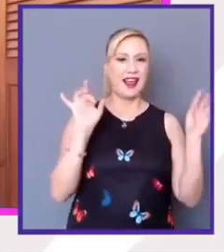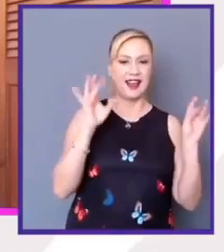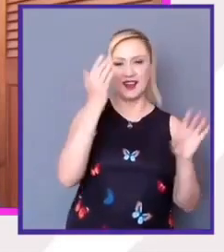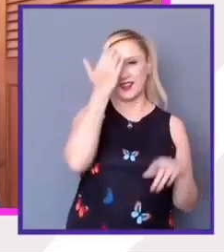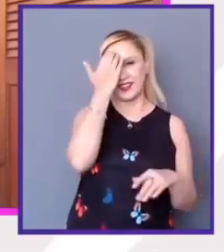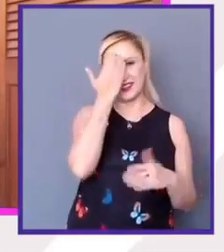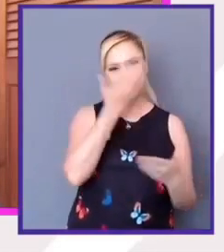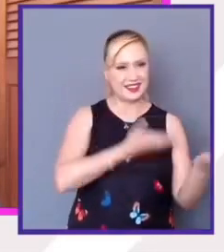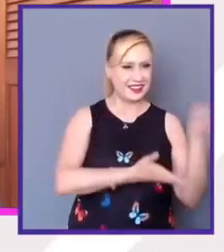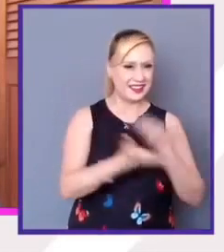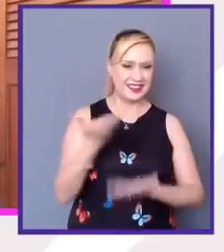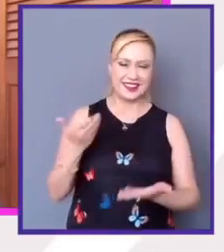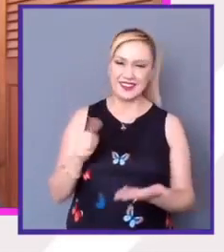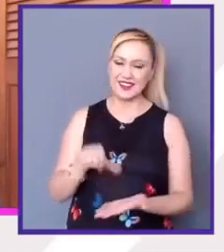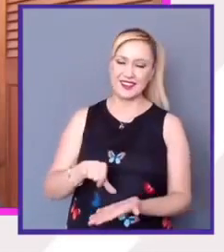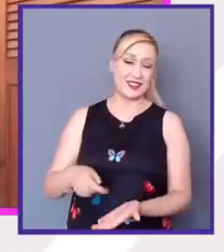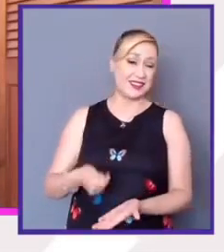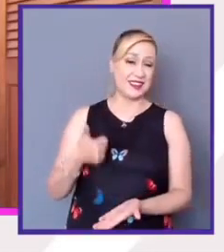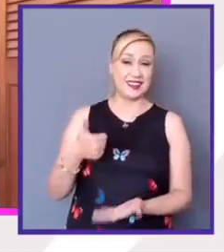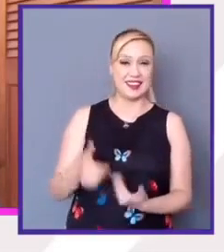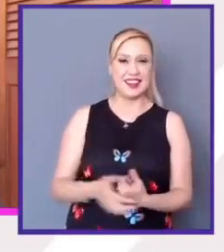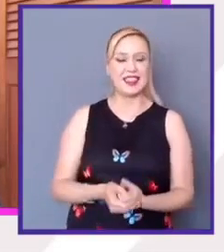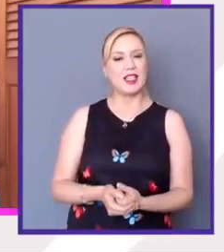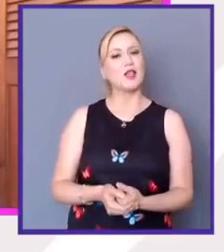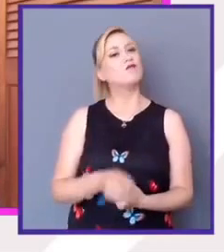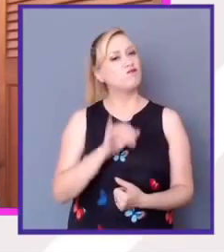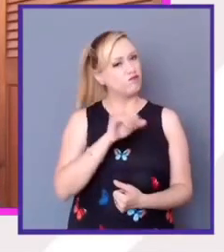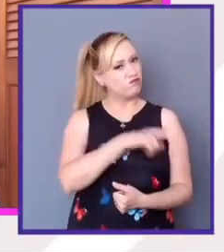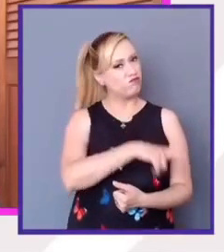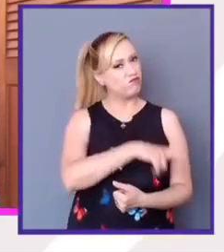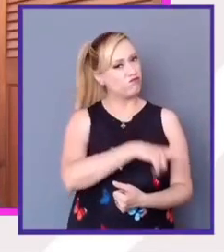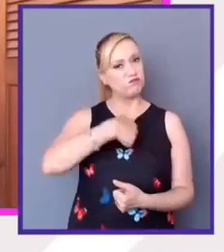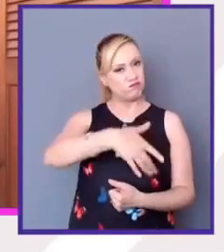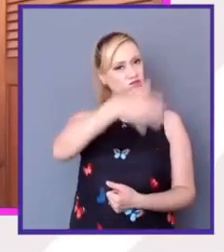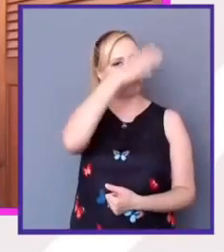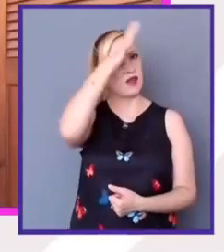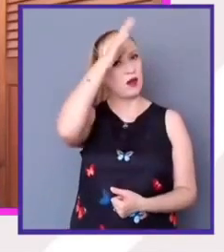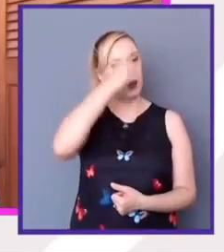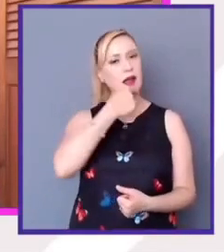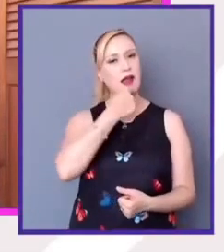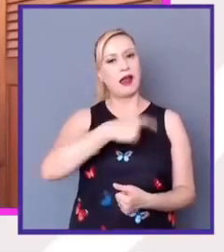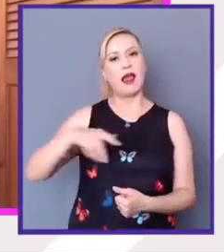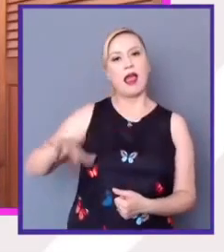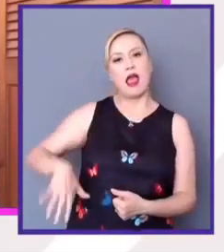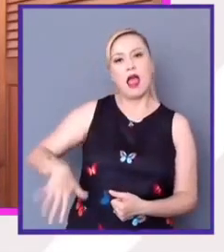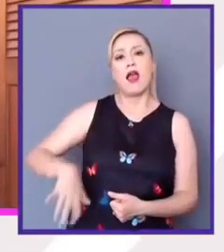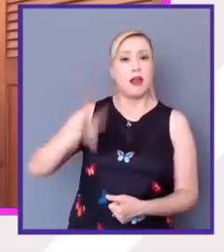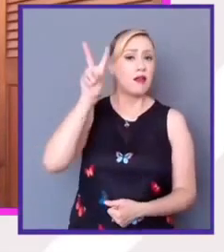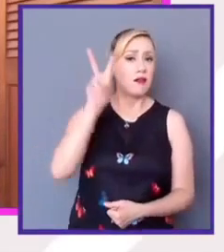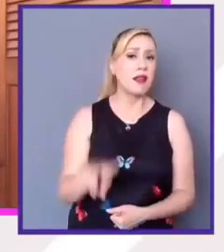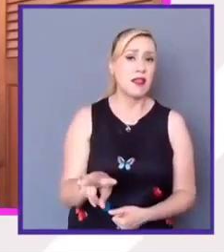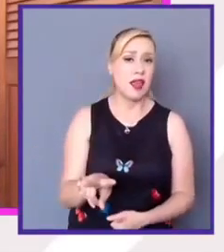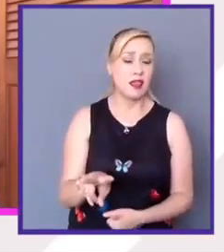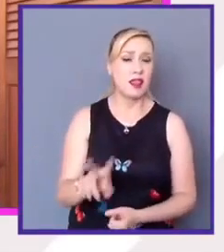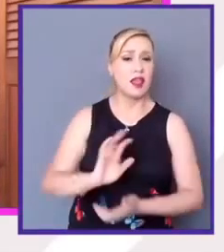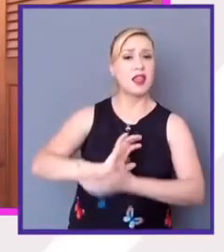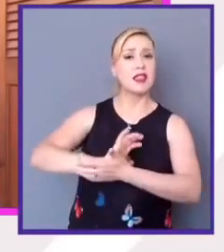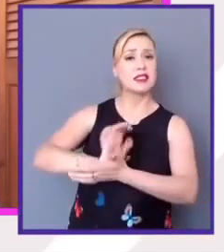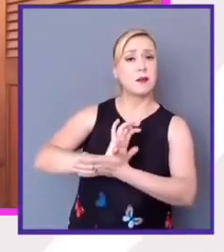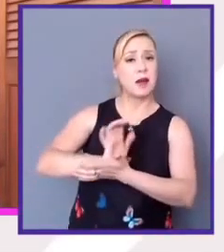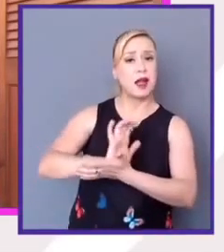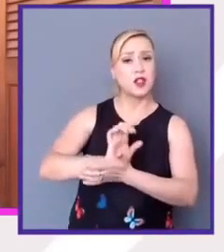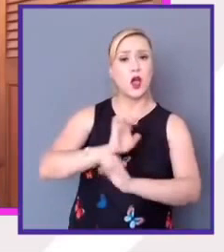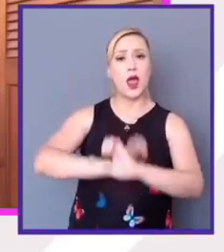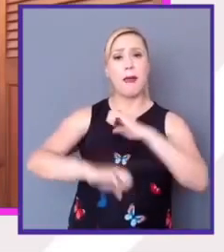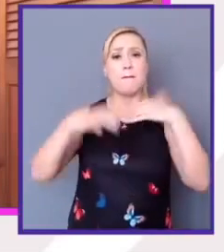espacio. Y concuerdo con mucho lo que ya comentó Ángeles. Por ejemplo, para empezar, es una realidad. La discriminación en las empresas y en el